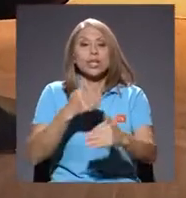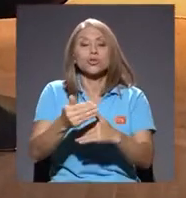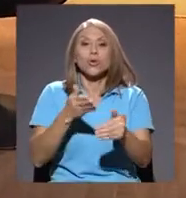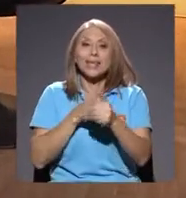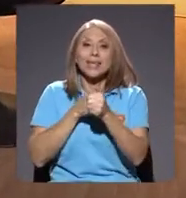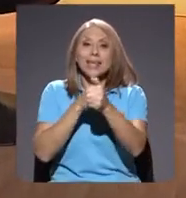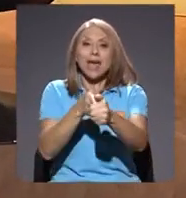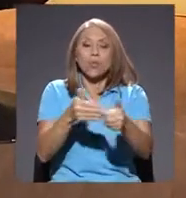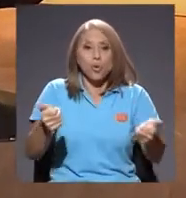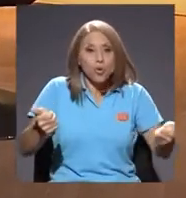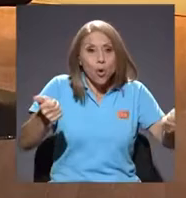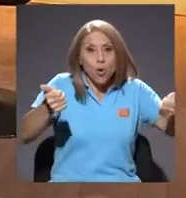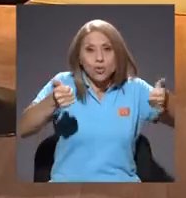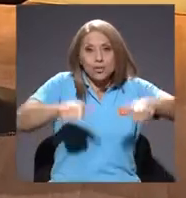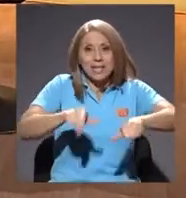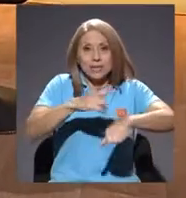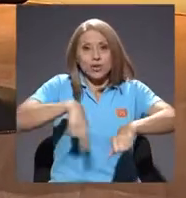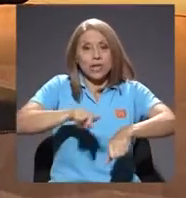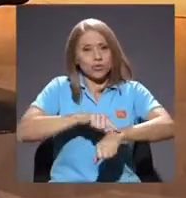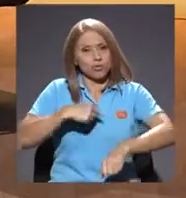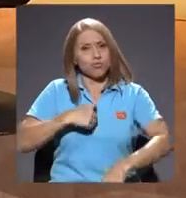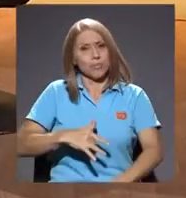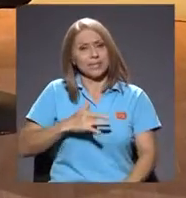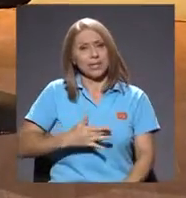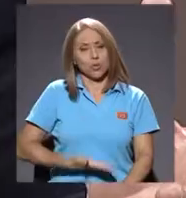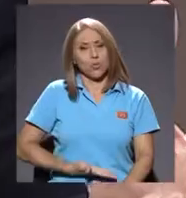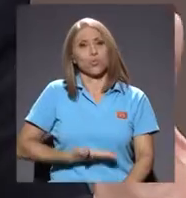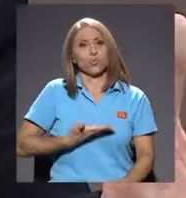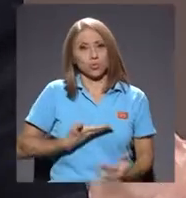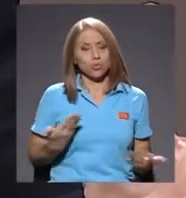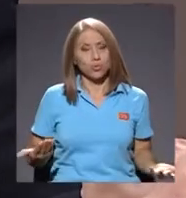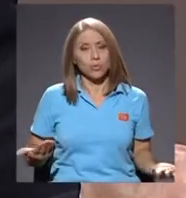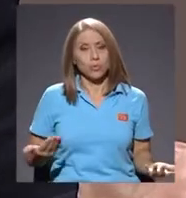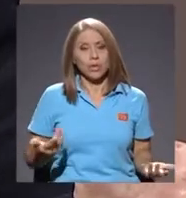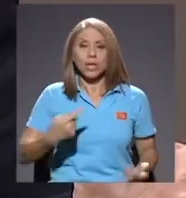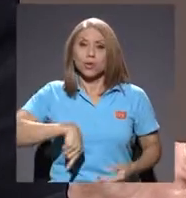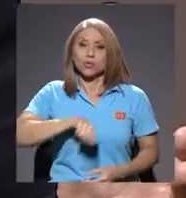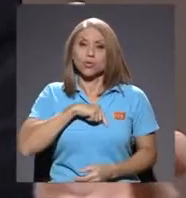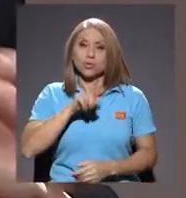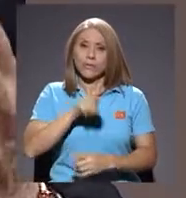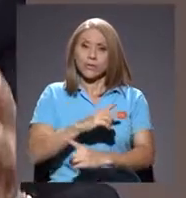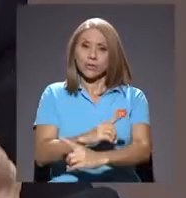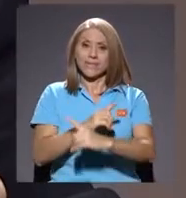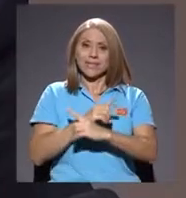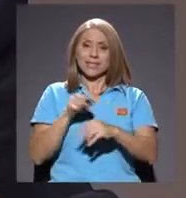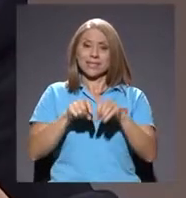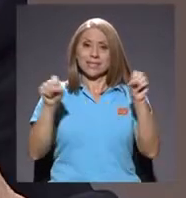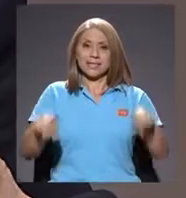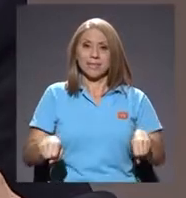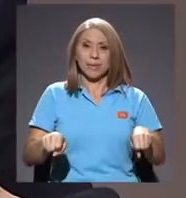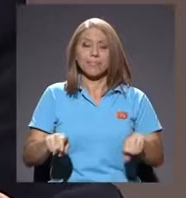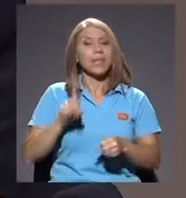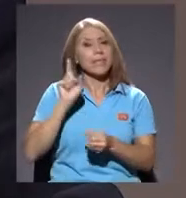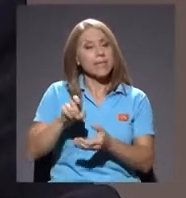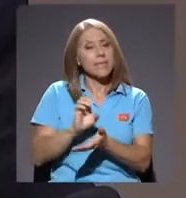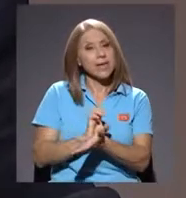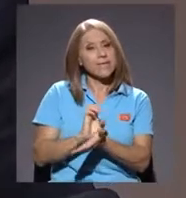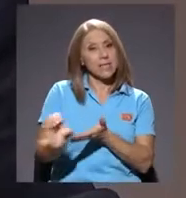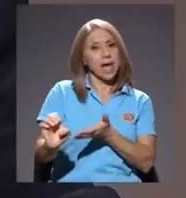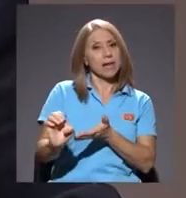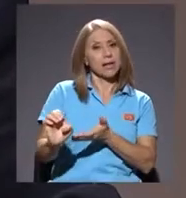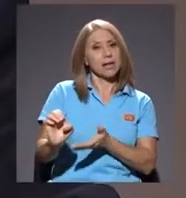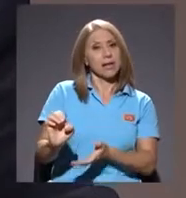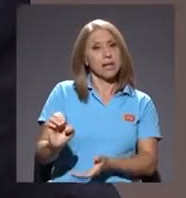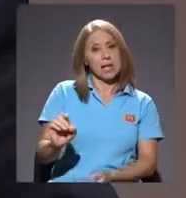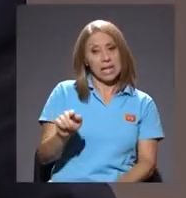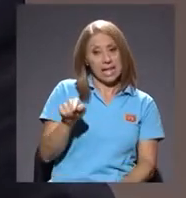de la cual me siento muy orgulloso porque le ponen y tenemos que defender ese sistema y que tenemos que evitar que sean esas pensiones